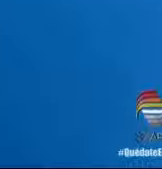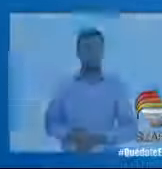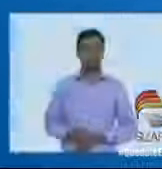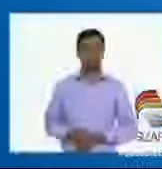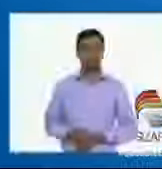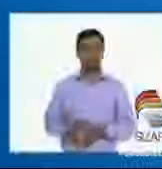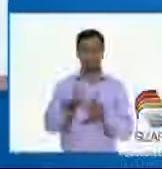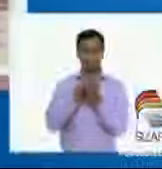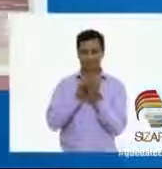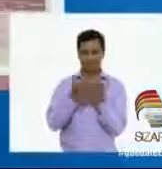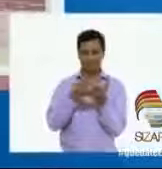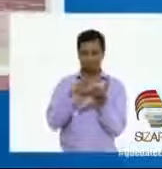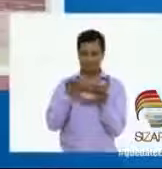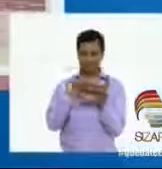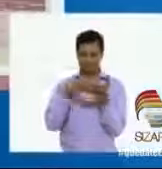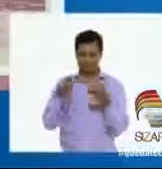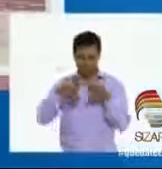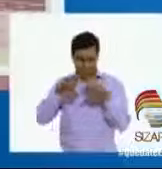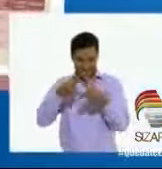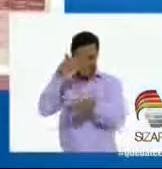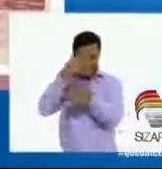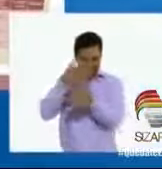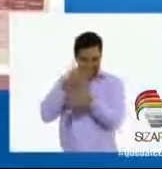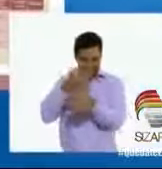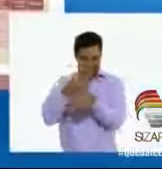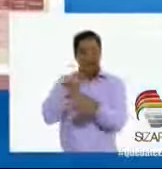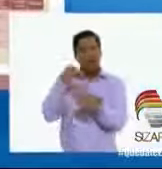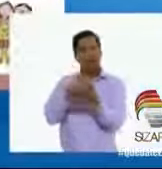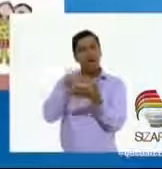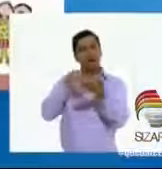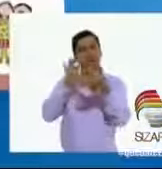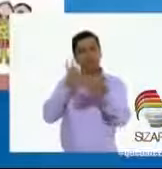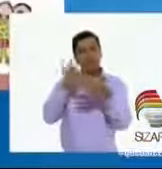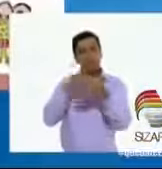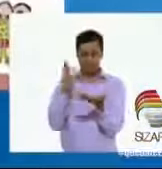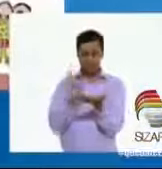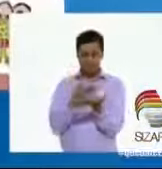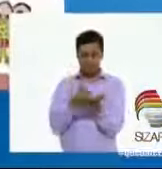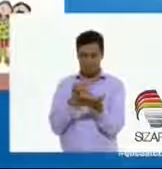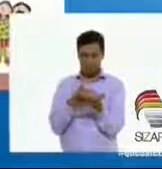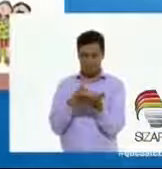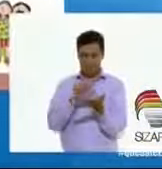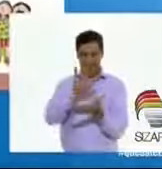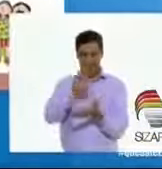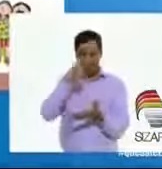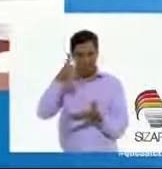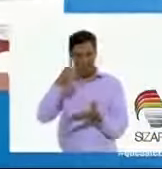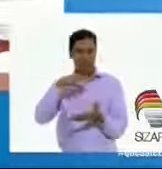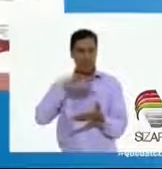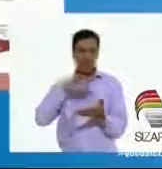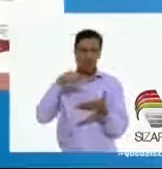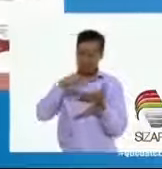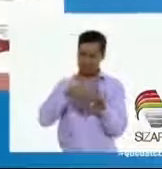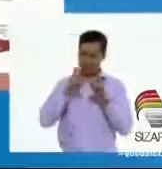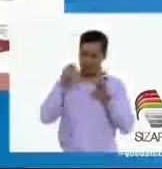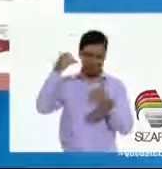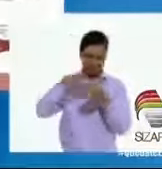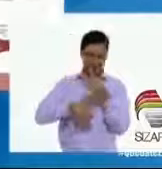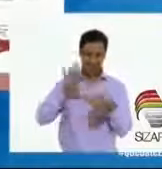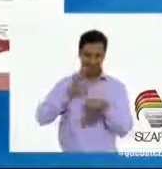En el libro de texto de matemáticas de quinto grado se explica el tema a partir de la página 56.